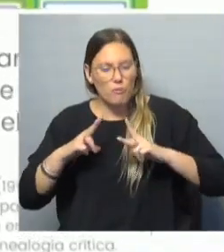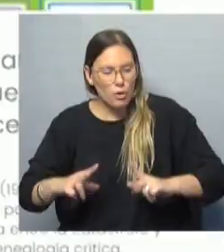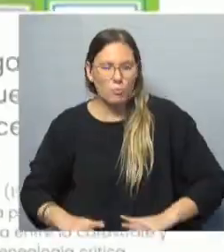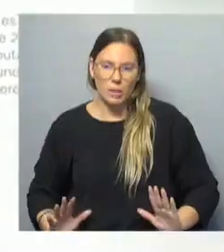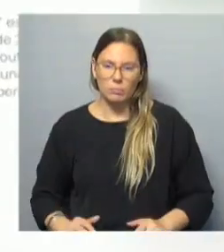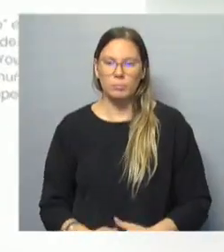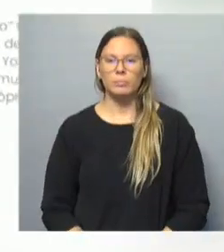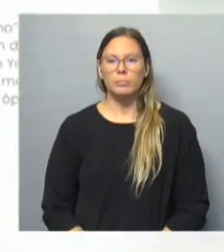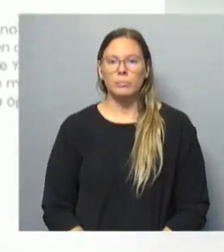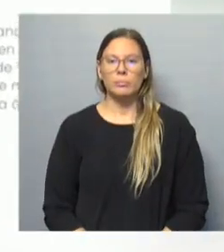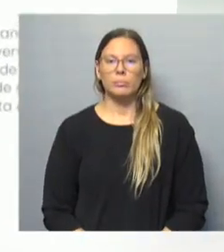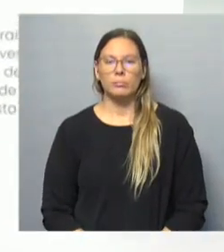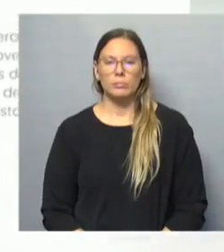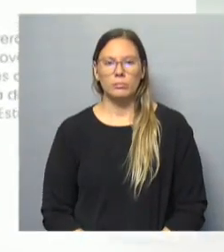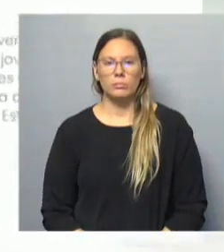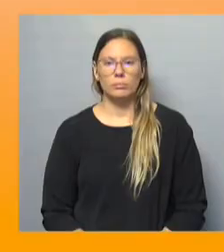sistematización.